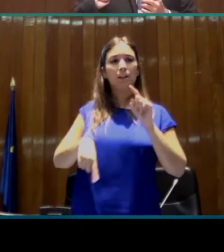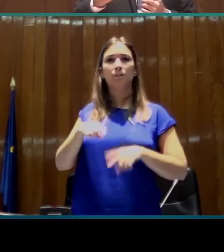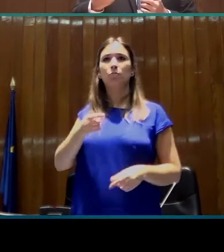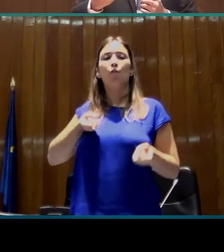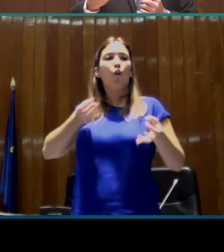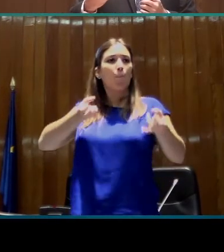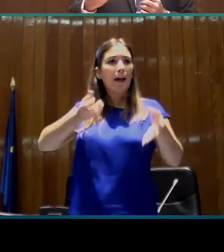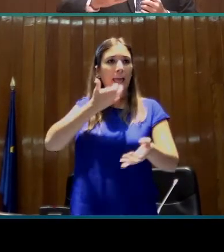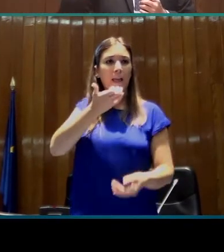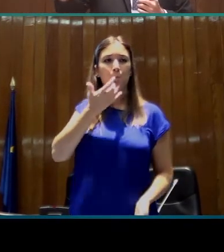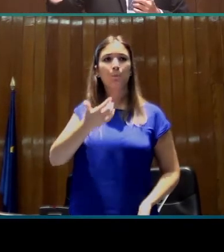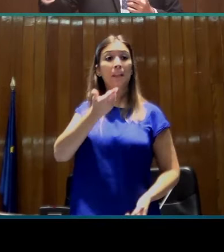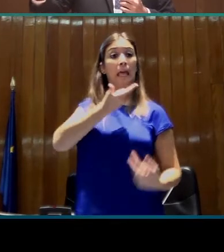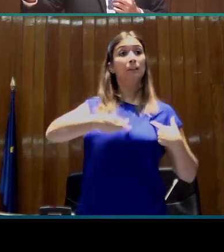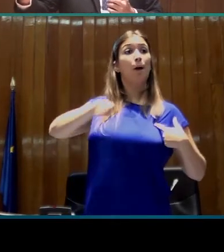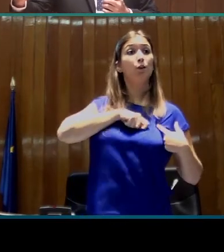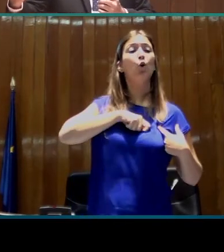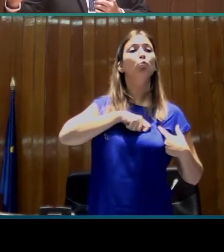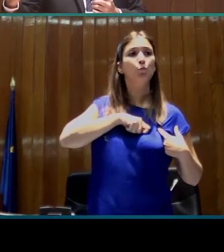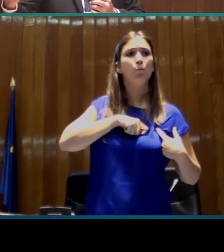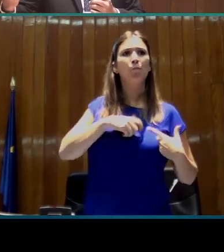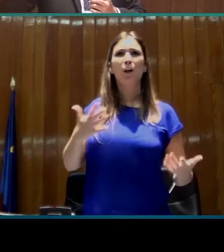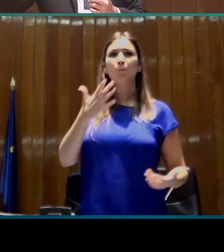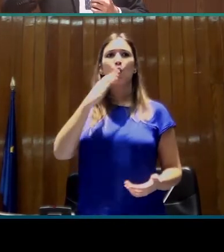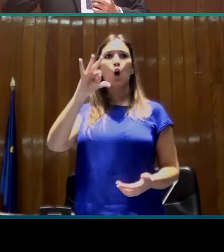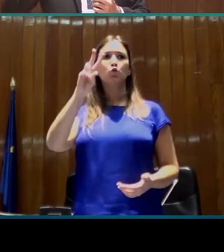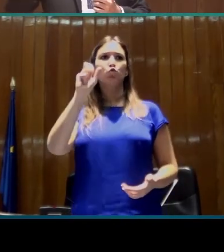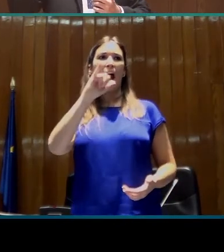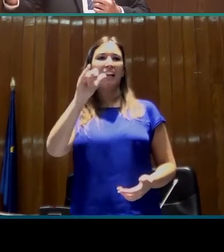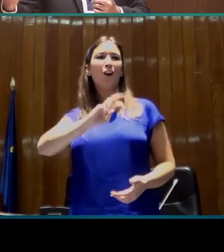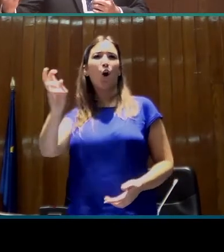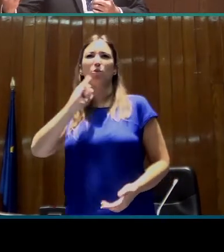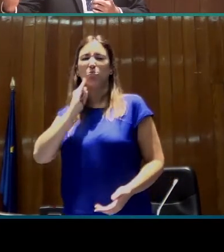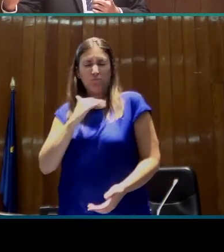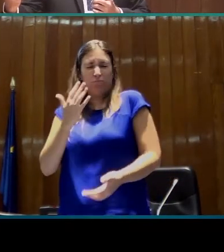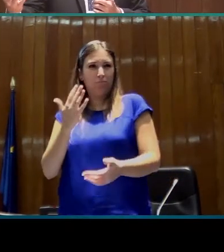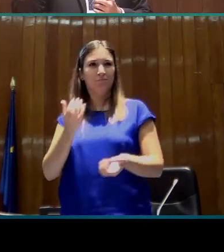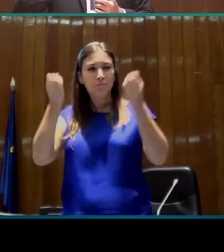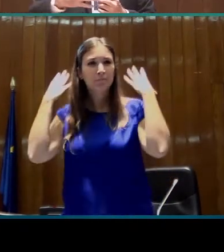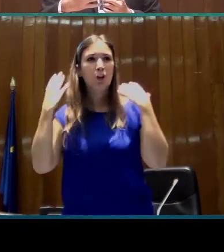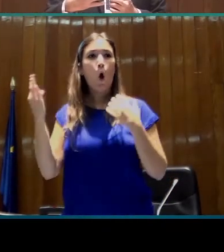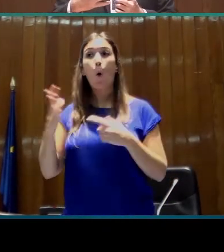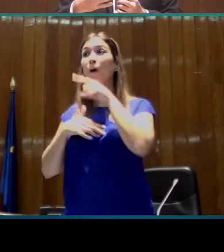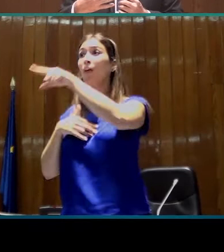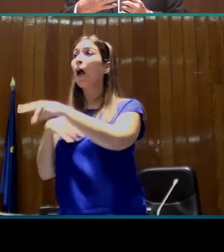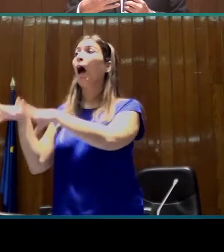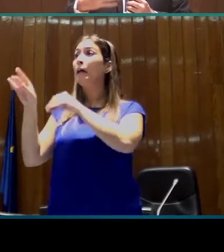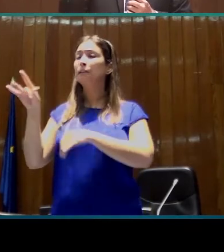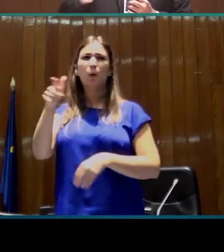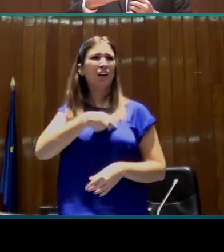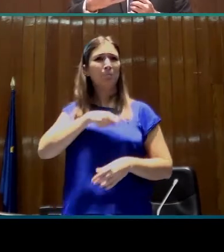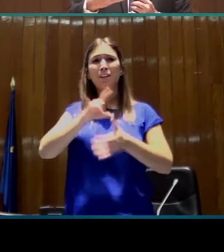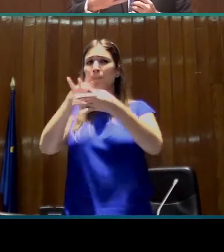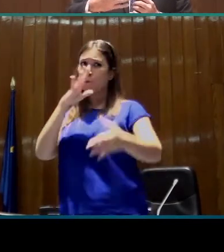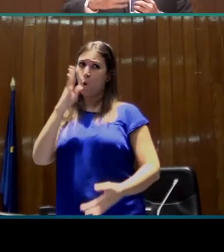informativos en español, pero no son informativos en suajili, o son informativos en suajili y no son informativos en